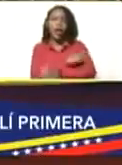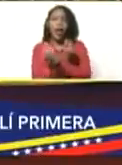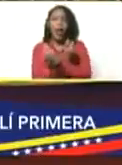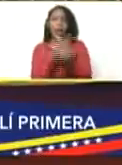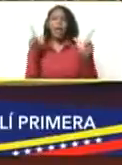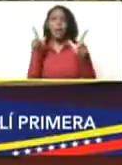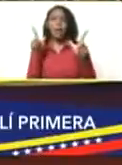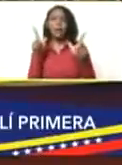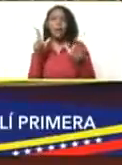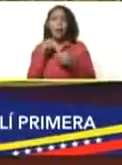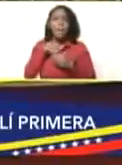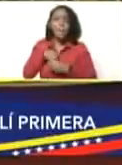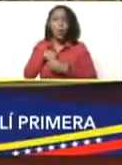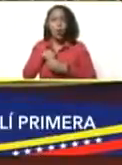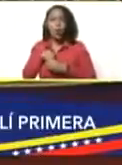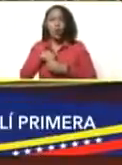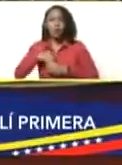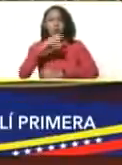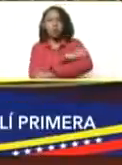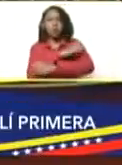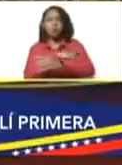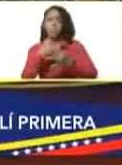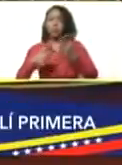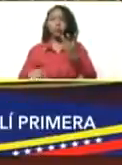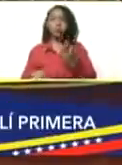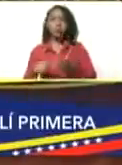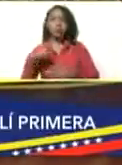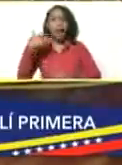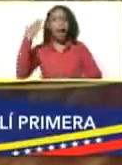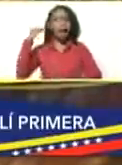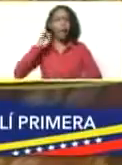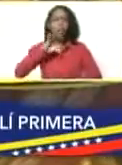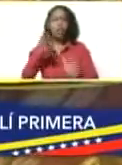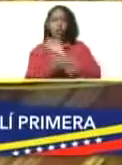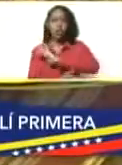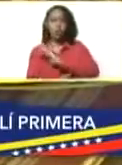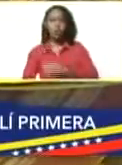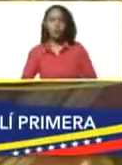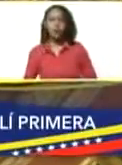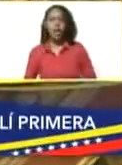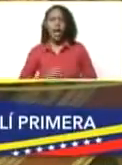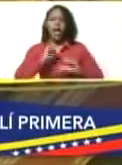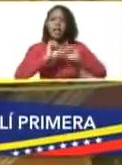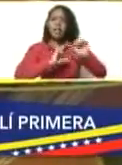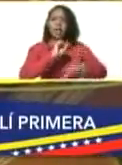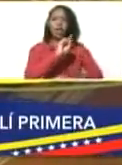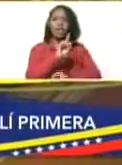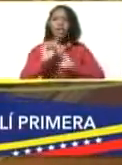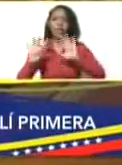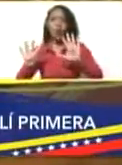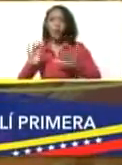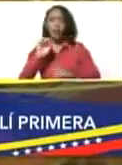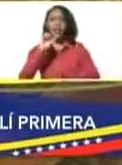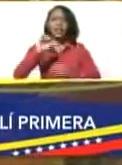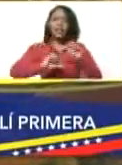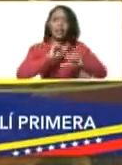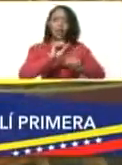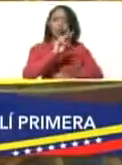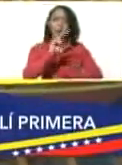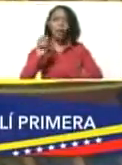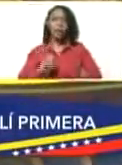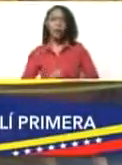liberales, conservadoras, adecas o copellanos que existieron en el siglo XIX y en el siglo XX.